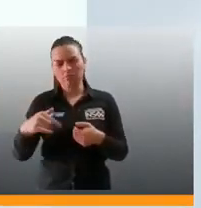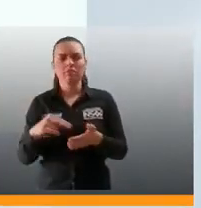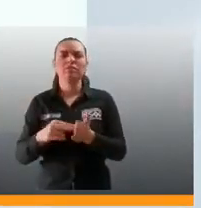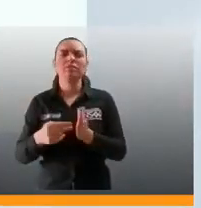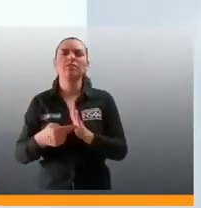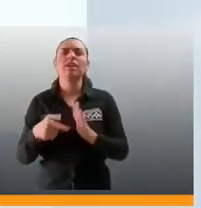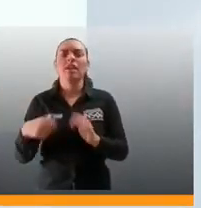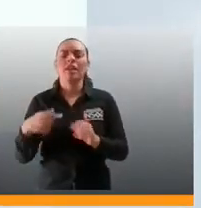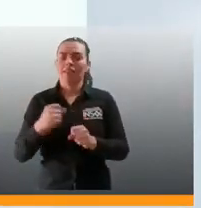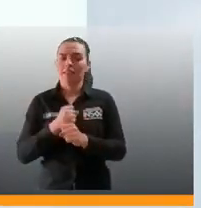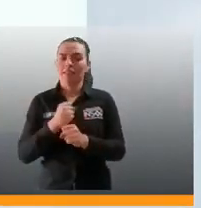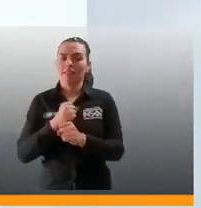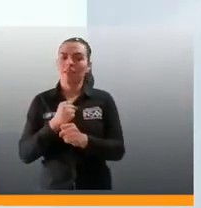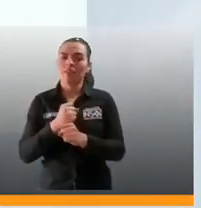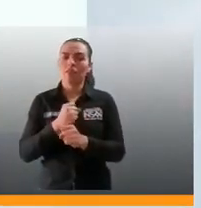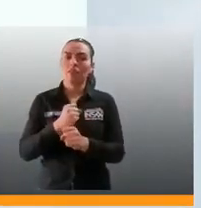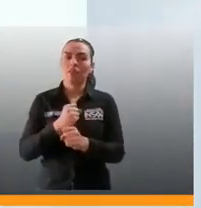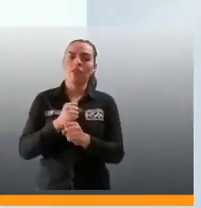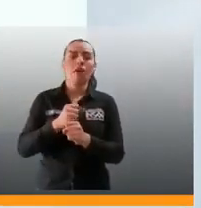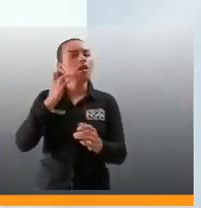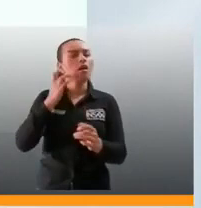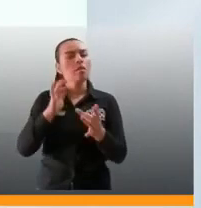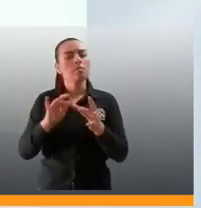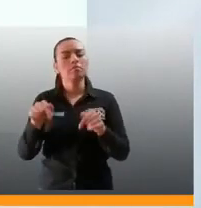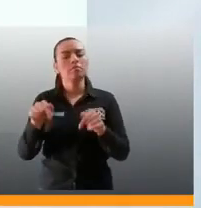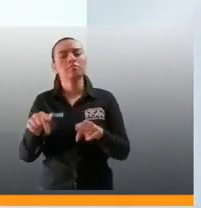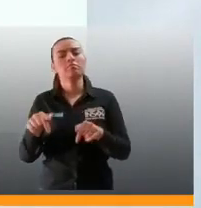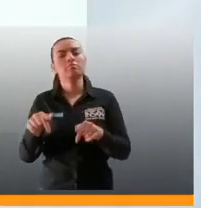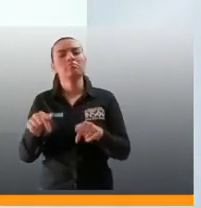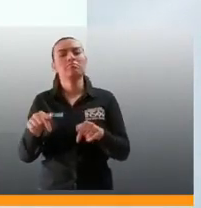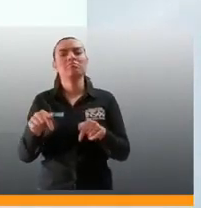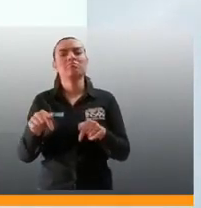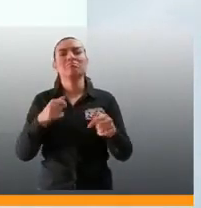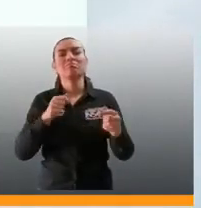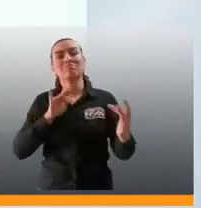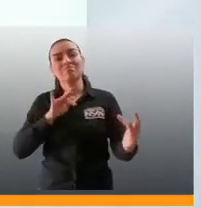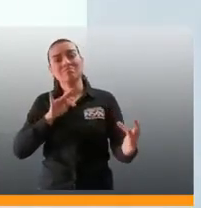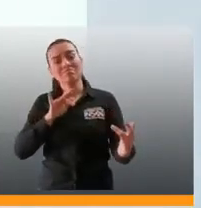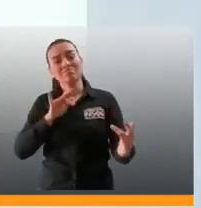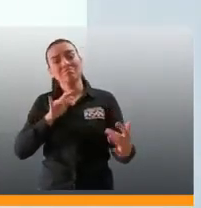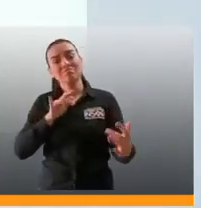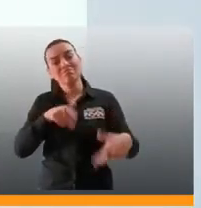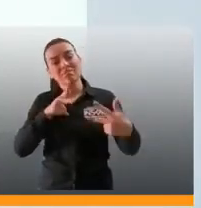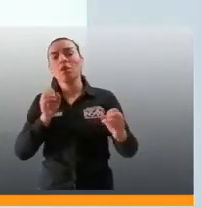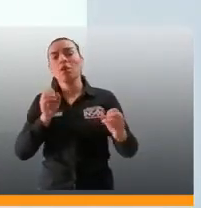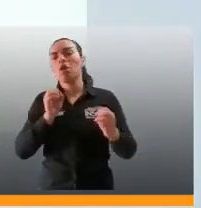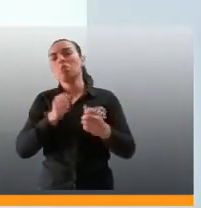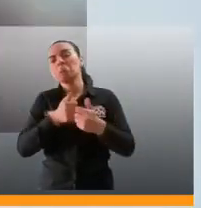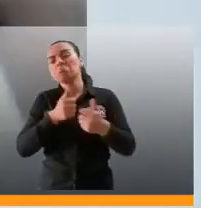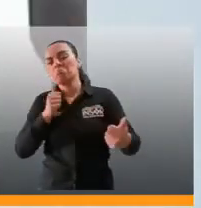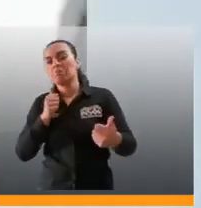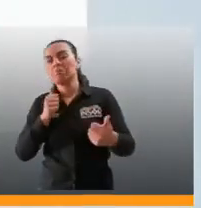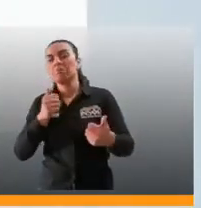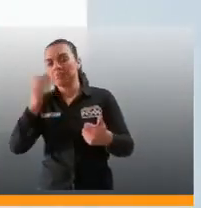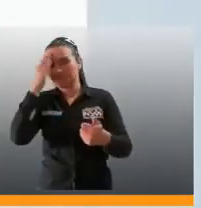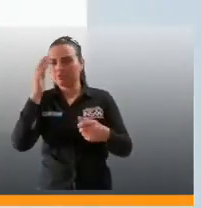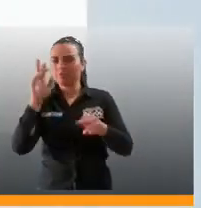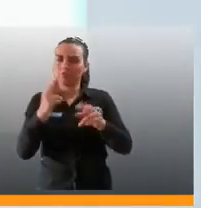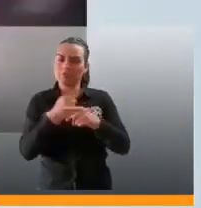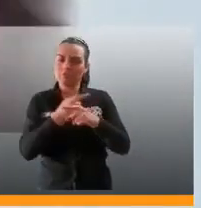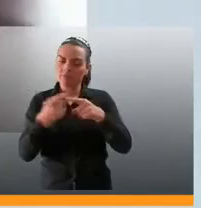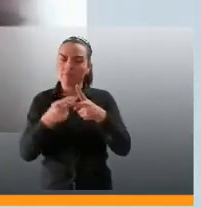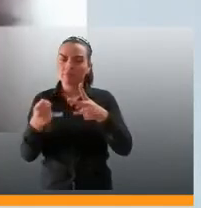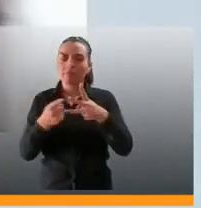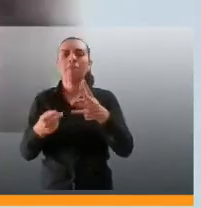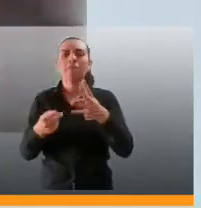tener. Ojalá fuese semana a semana, donde haya claridad para el estudiante de lo que vamos a